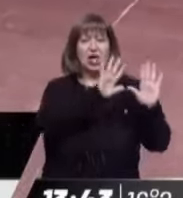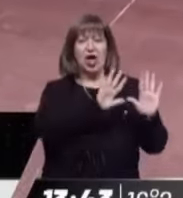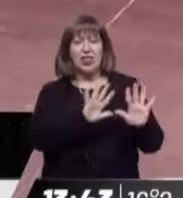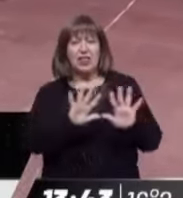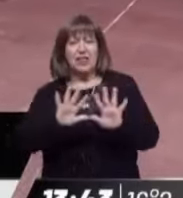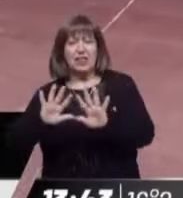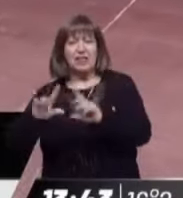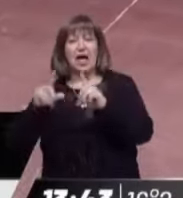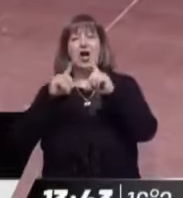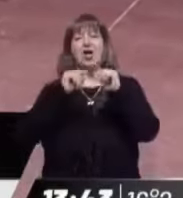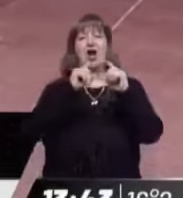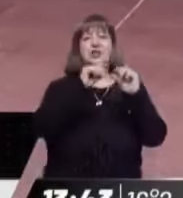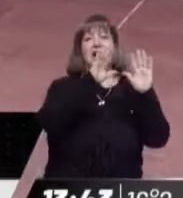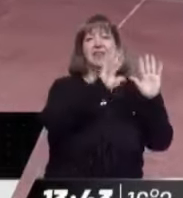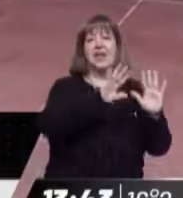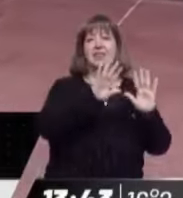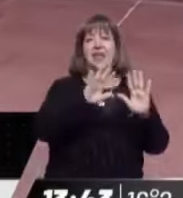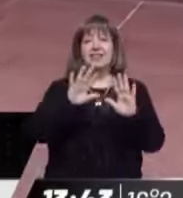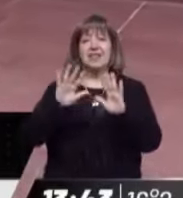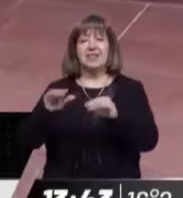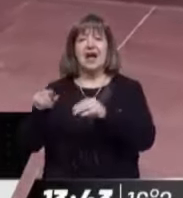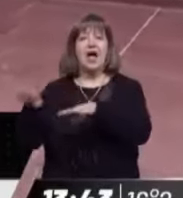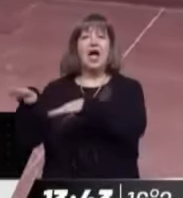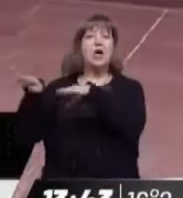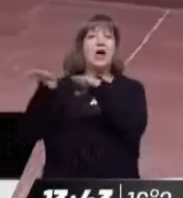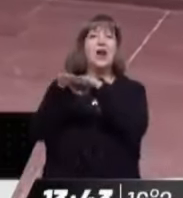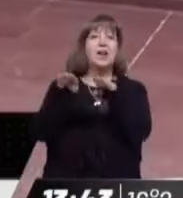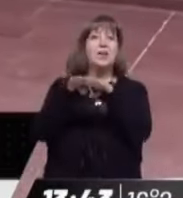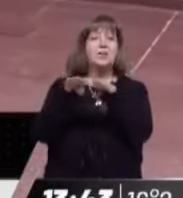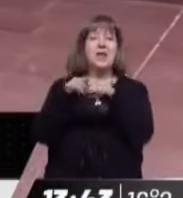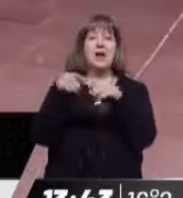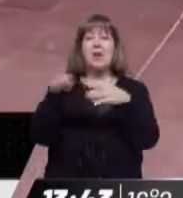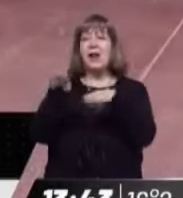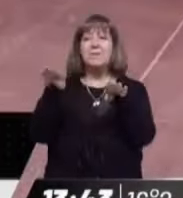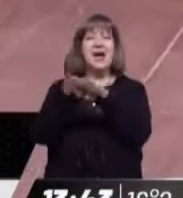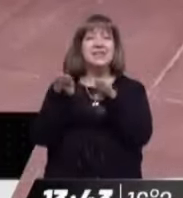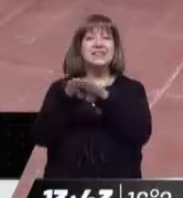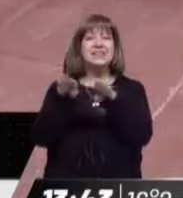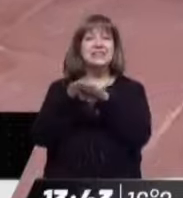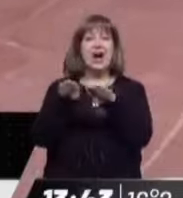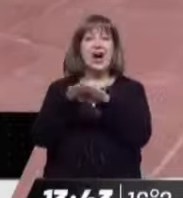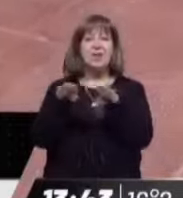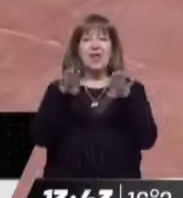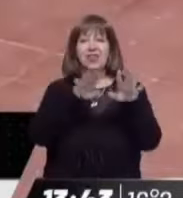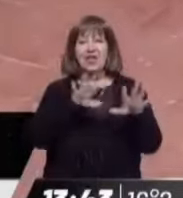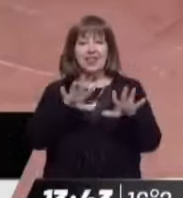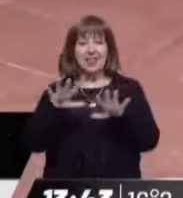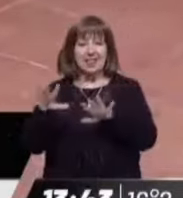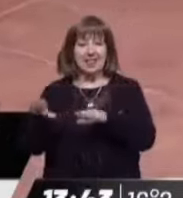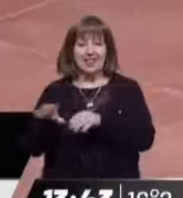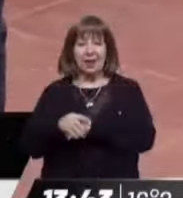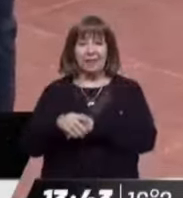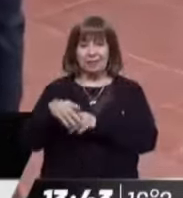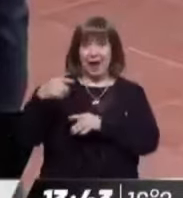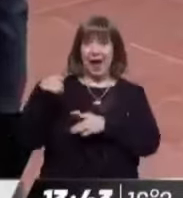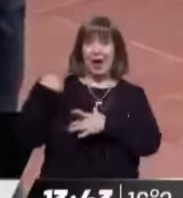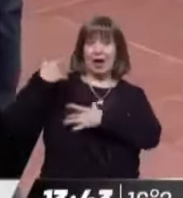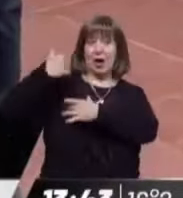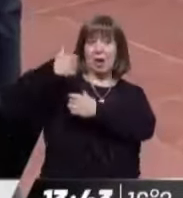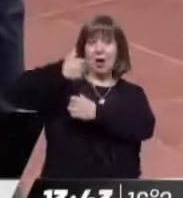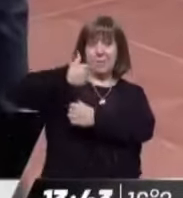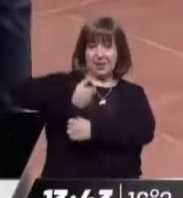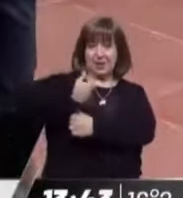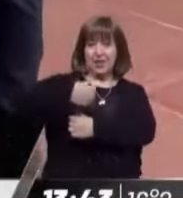Promedio 10. Él y su hermano, los dos son mellizos, los dos son abanderado nacional. Escuchame, promedio 10, Joaquín querido, mirá que te ayudo acá, vení.